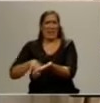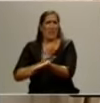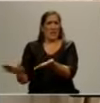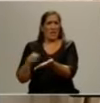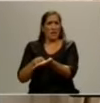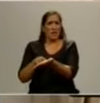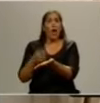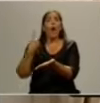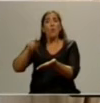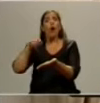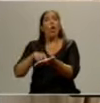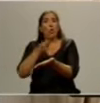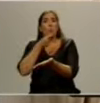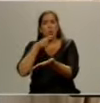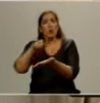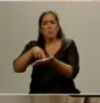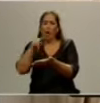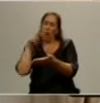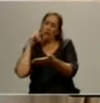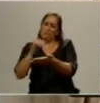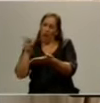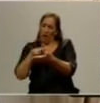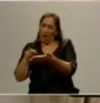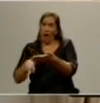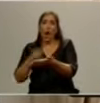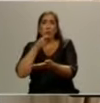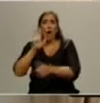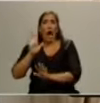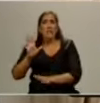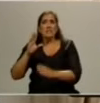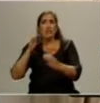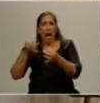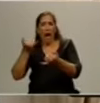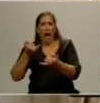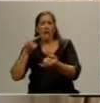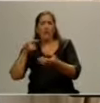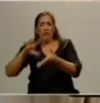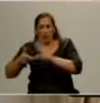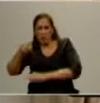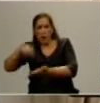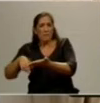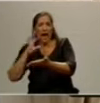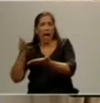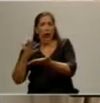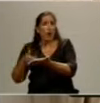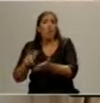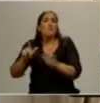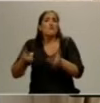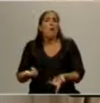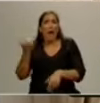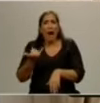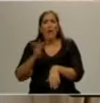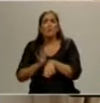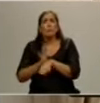las conductas o los hechos que allí se describen, tampoco habría delito. Es que no puede caber en la cabeza de